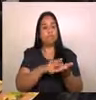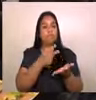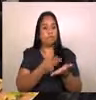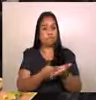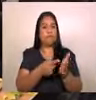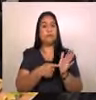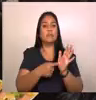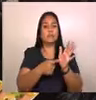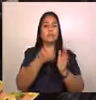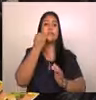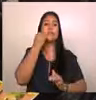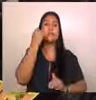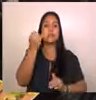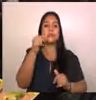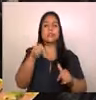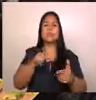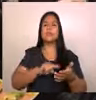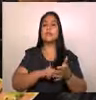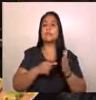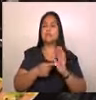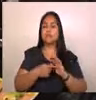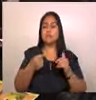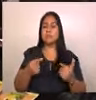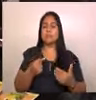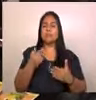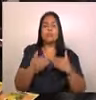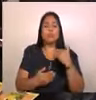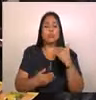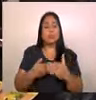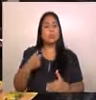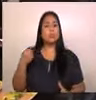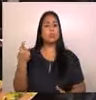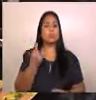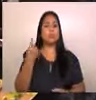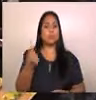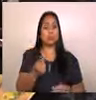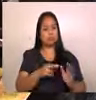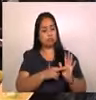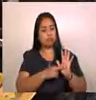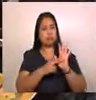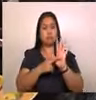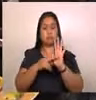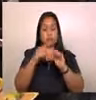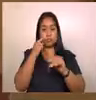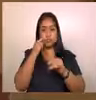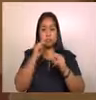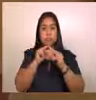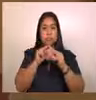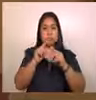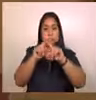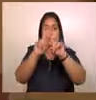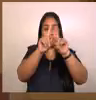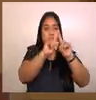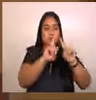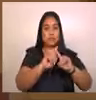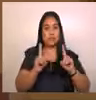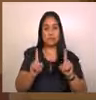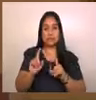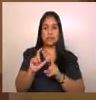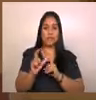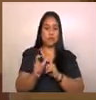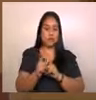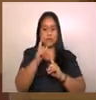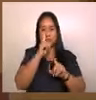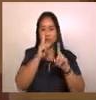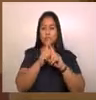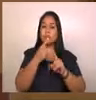estos idiomas representa un paso importante en el reconocimiento de esa diversidad, en el